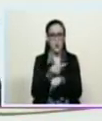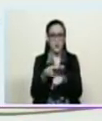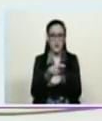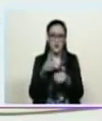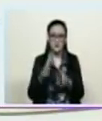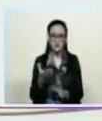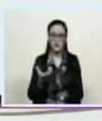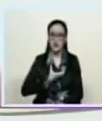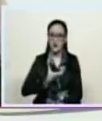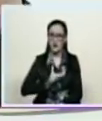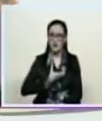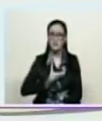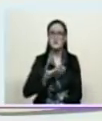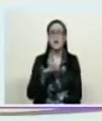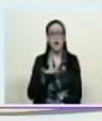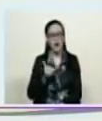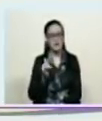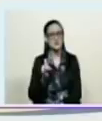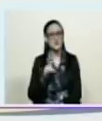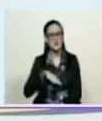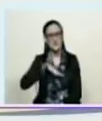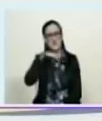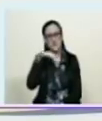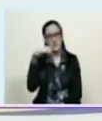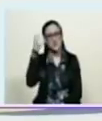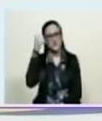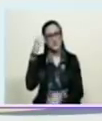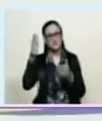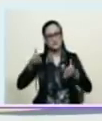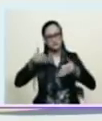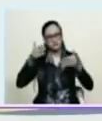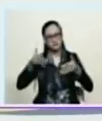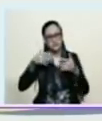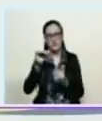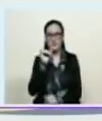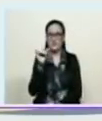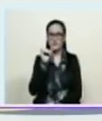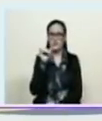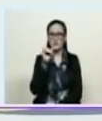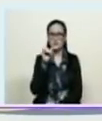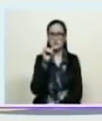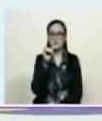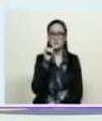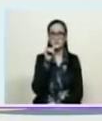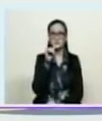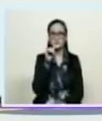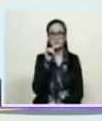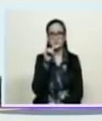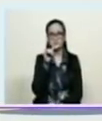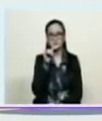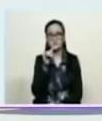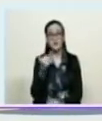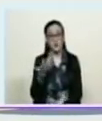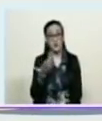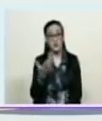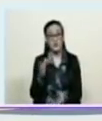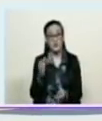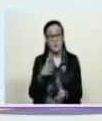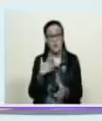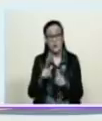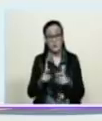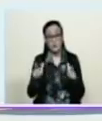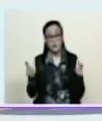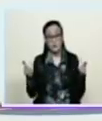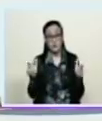gobernaciones, alcaldías, hay gran capacidad de procesamiento de información. Eso nos pone en la posibilidad real de masificar la